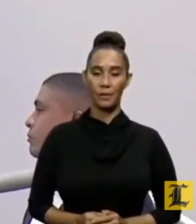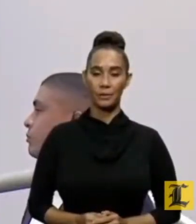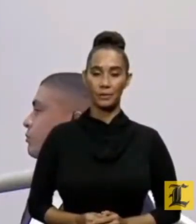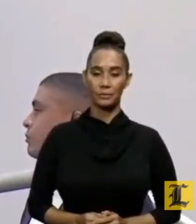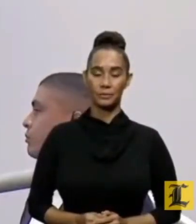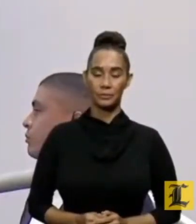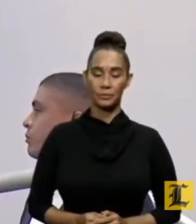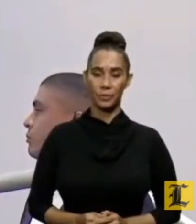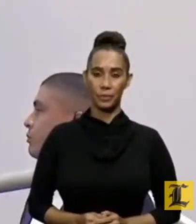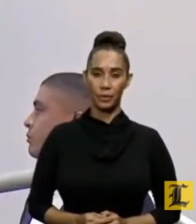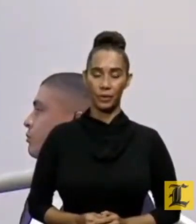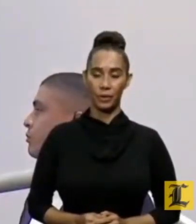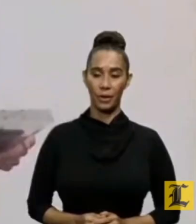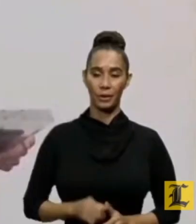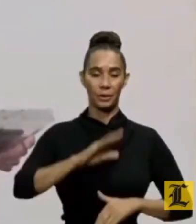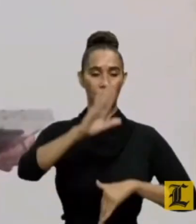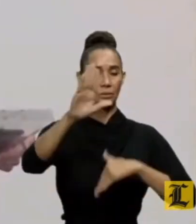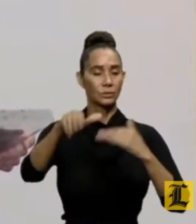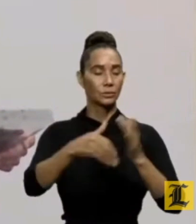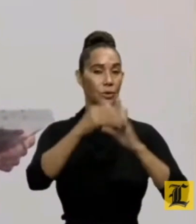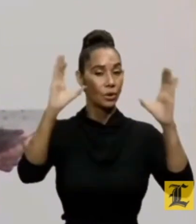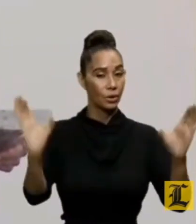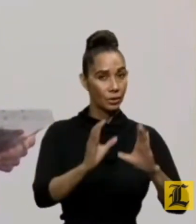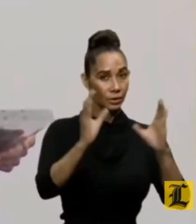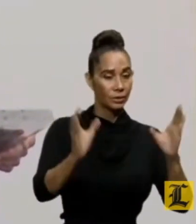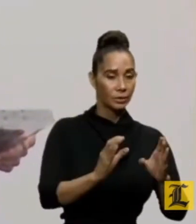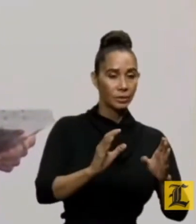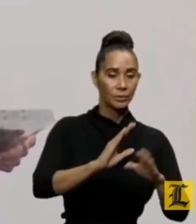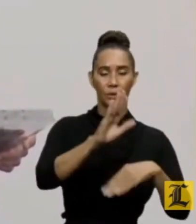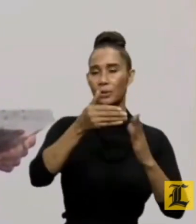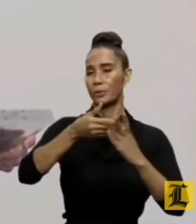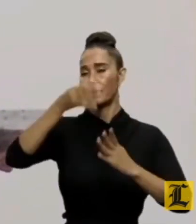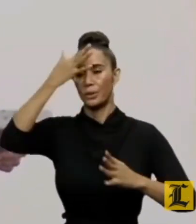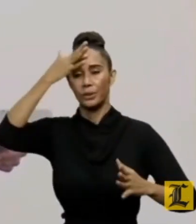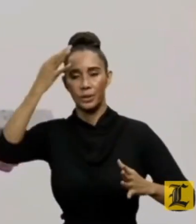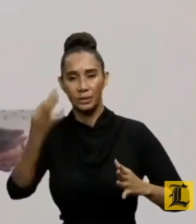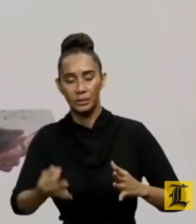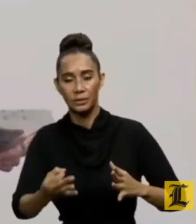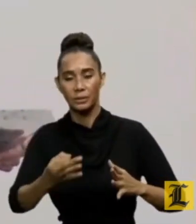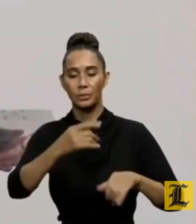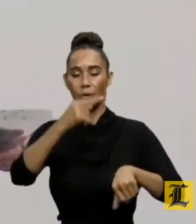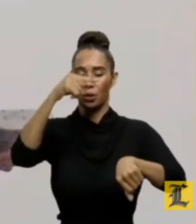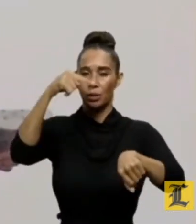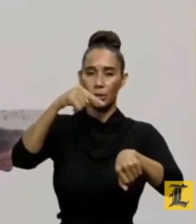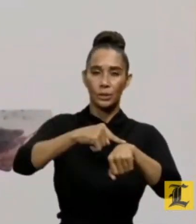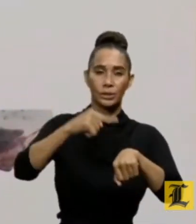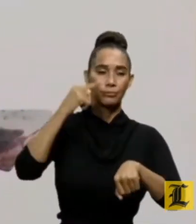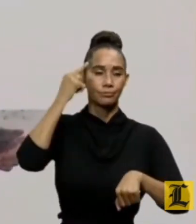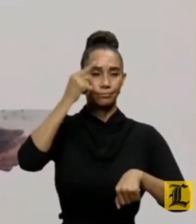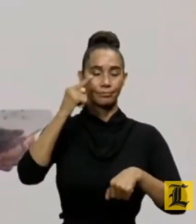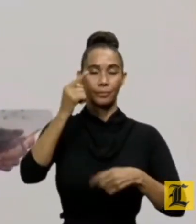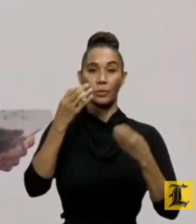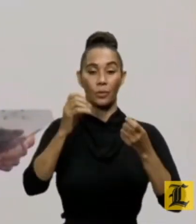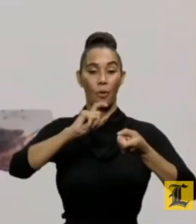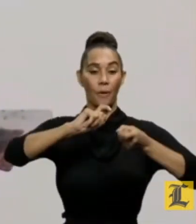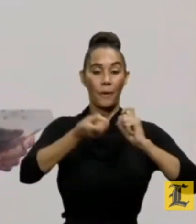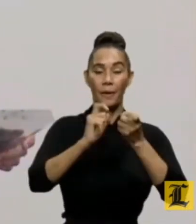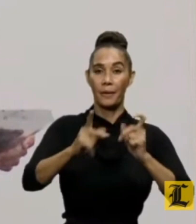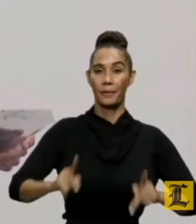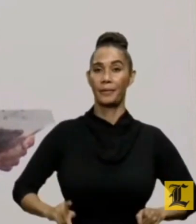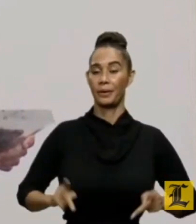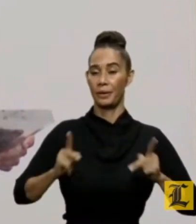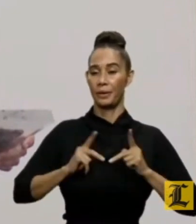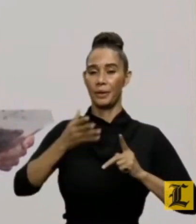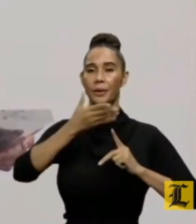Cada acción, cada decisión, cada momento lo pensamos en cómo mejorar a nuestra gente y a